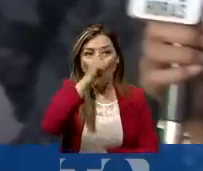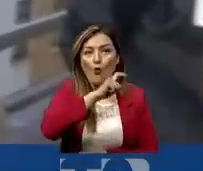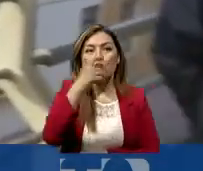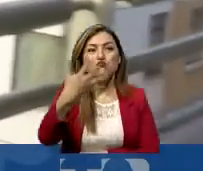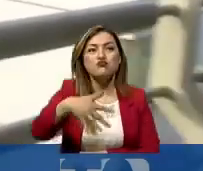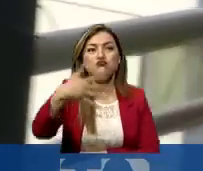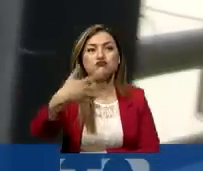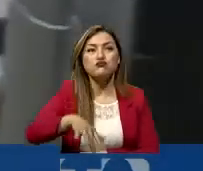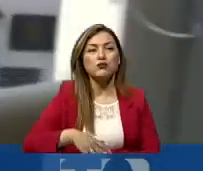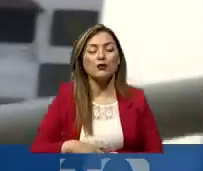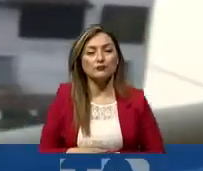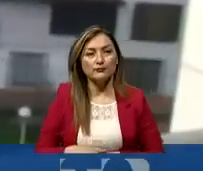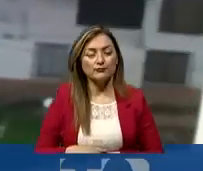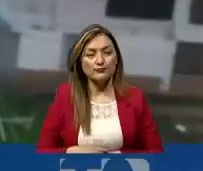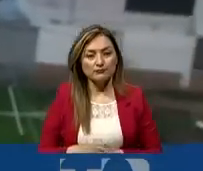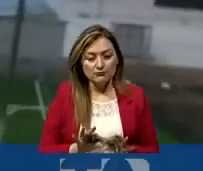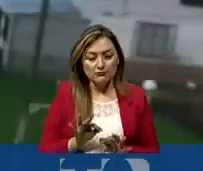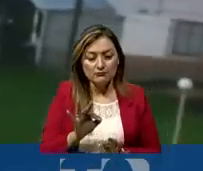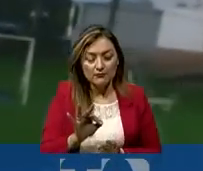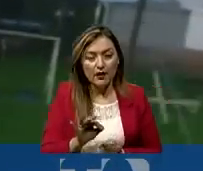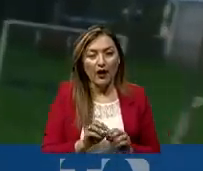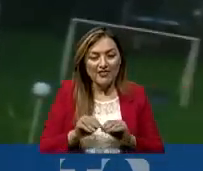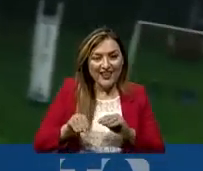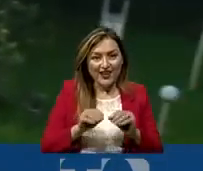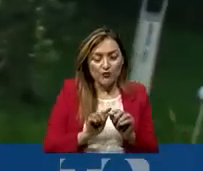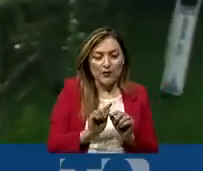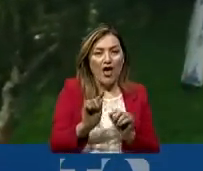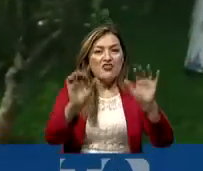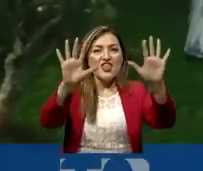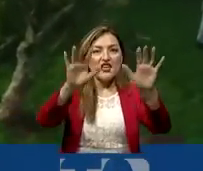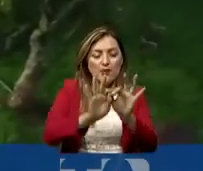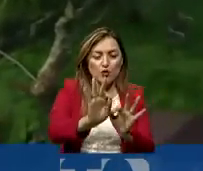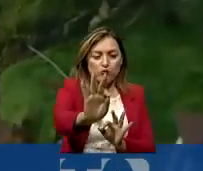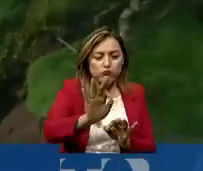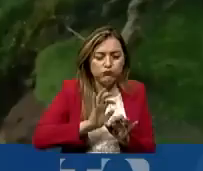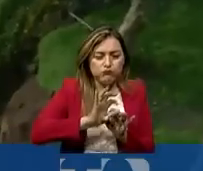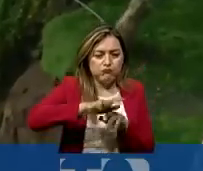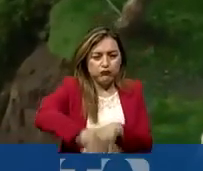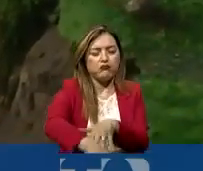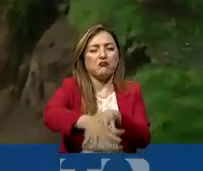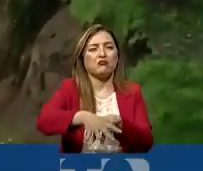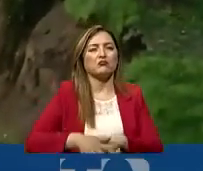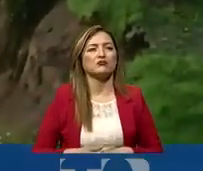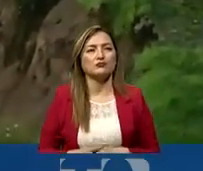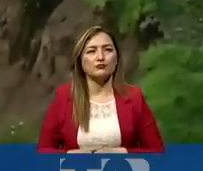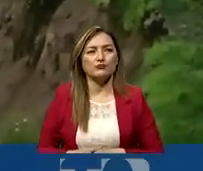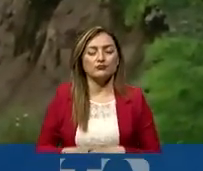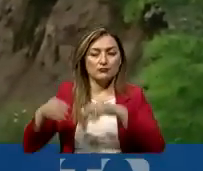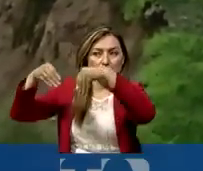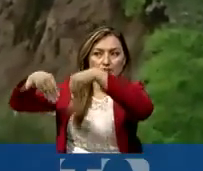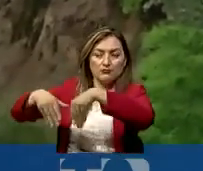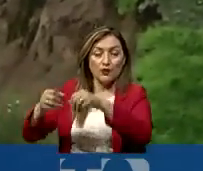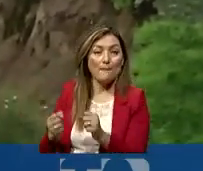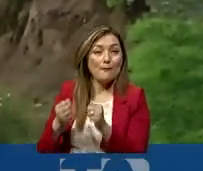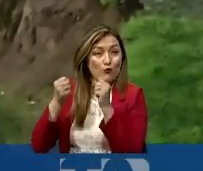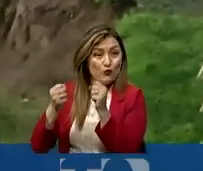Más o menos ya se ha comido unos 10 metros de terreno de esta urbanización y con la lluvia y la época invernal esto sigue aumentando.